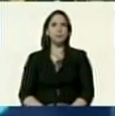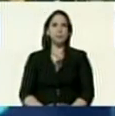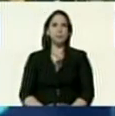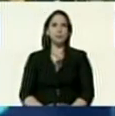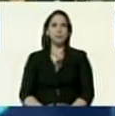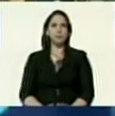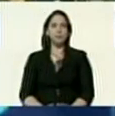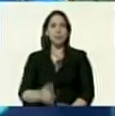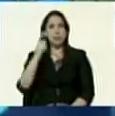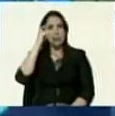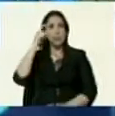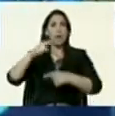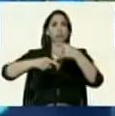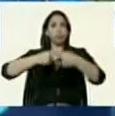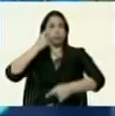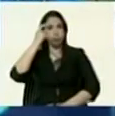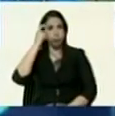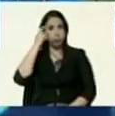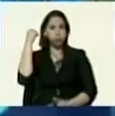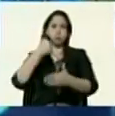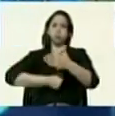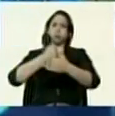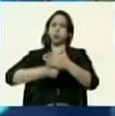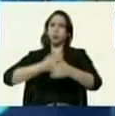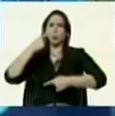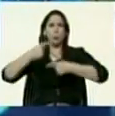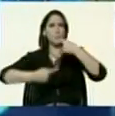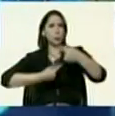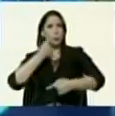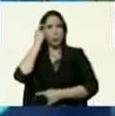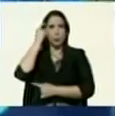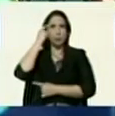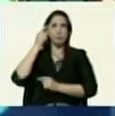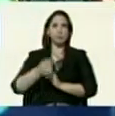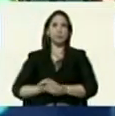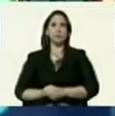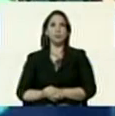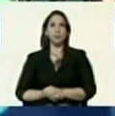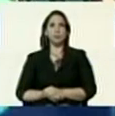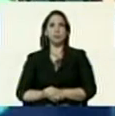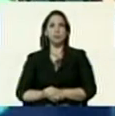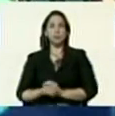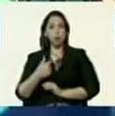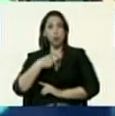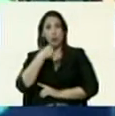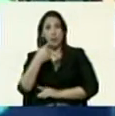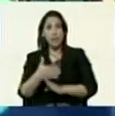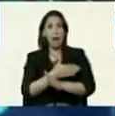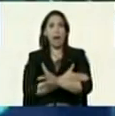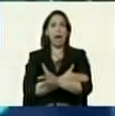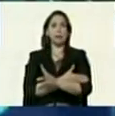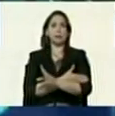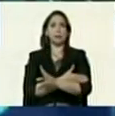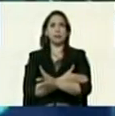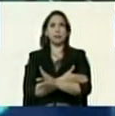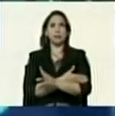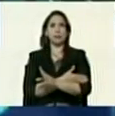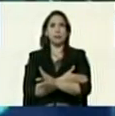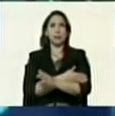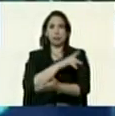del día a día, de la batalla diaria. Yo le dije, antes de que ella llegara a su